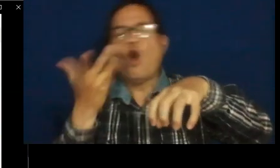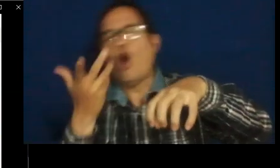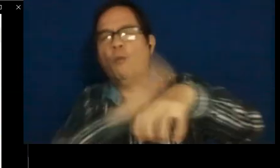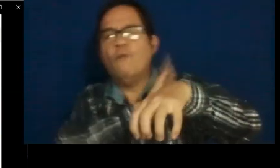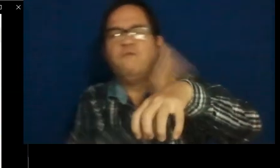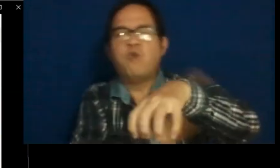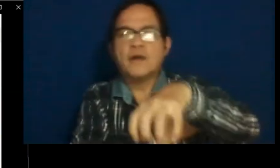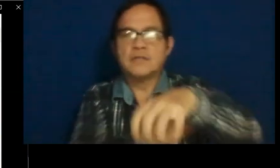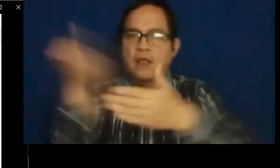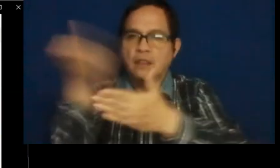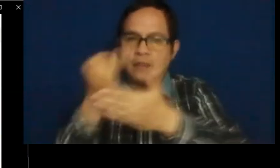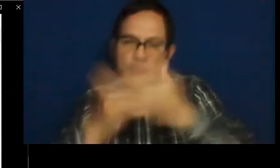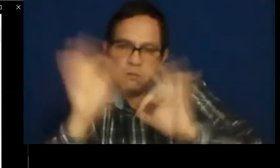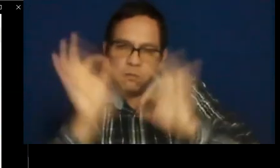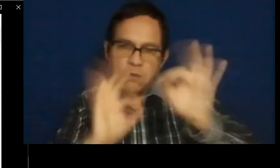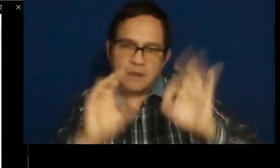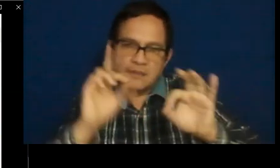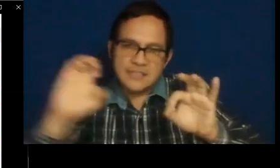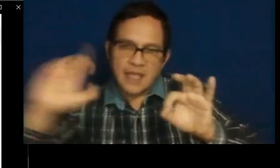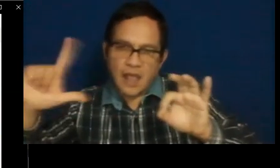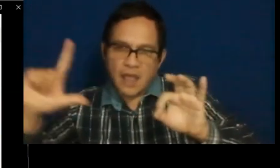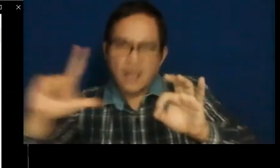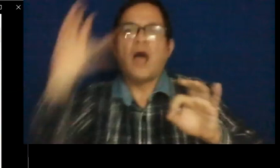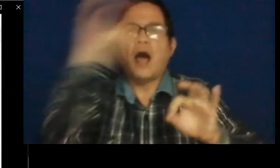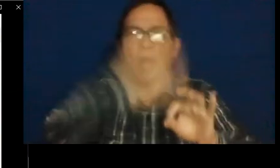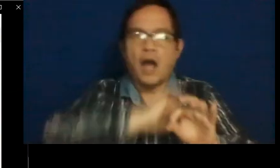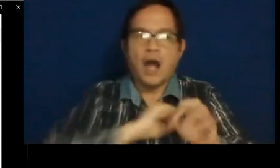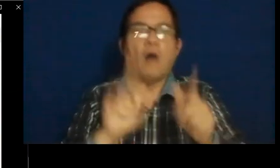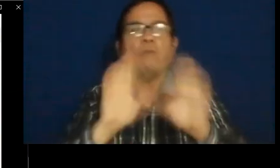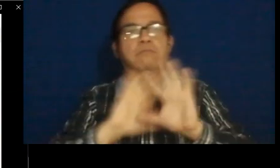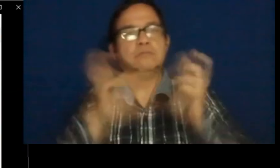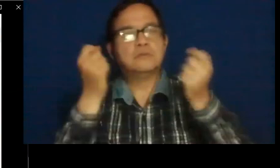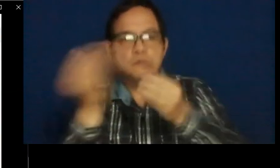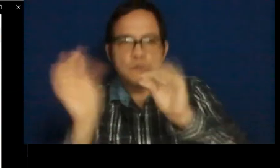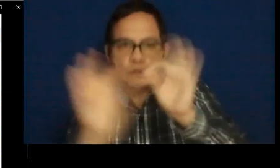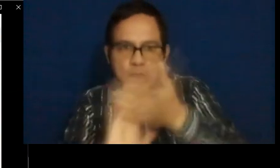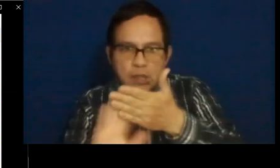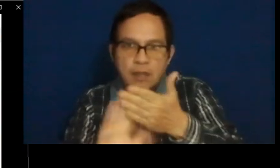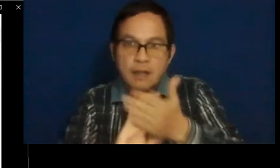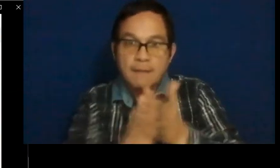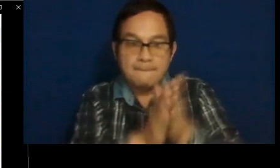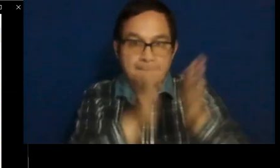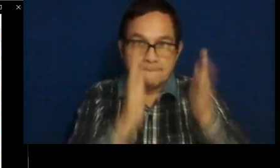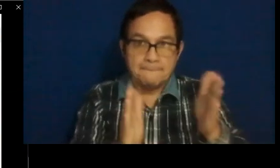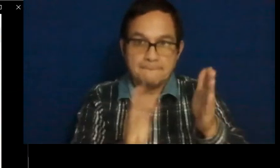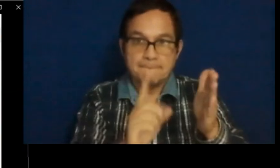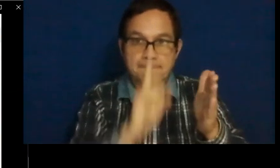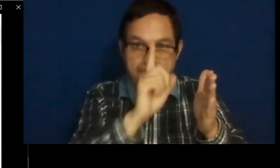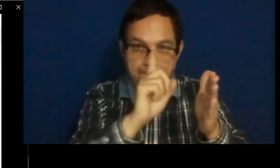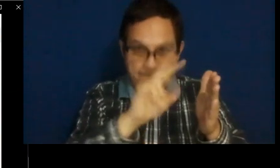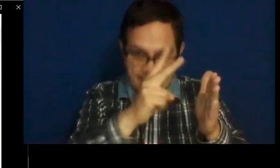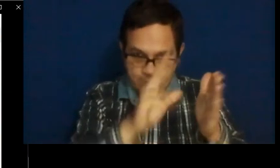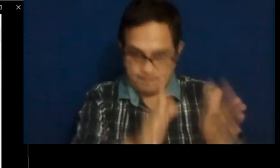el diagrama de cuerpo libre vamos a poder pasar a la segunda sesión, al segundo paso,